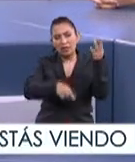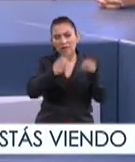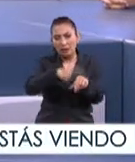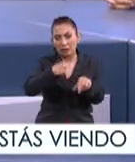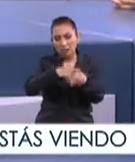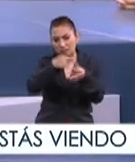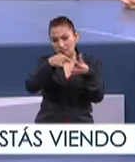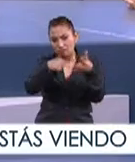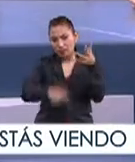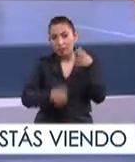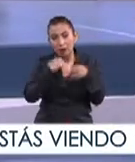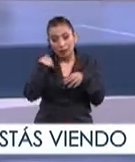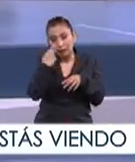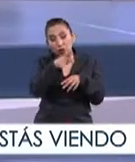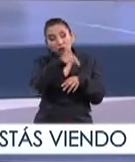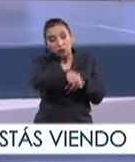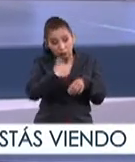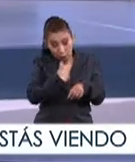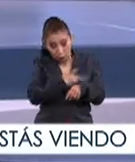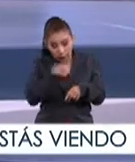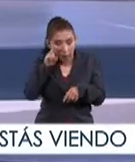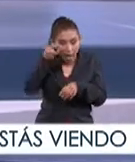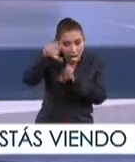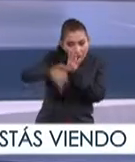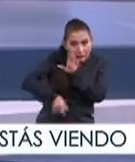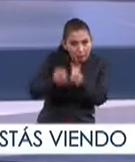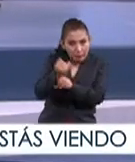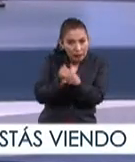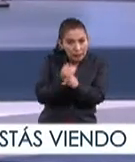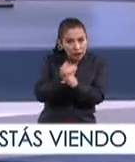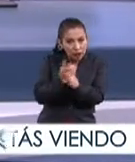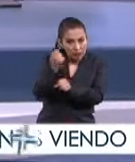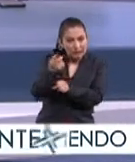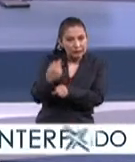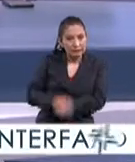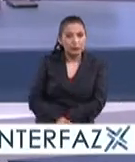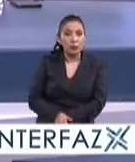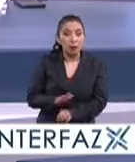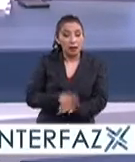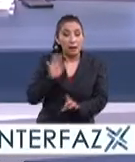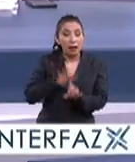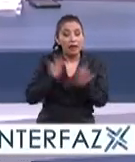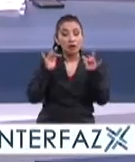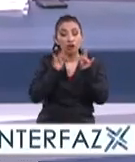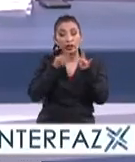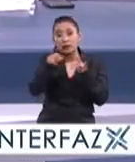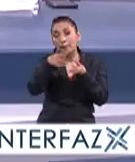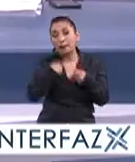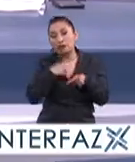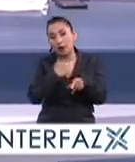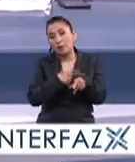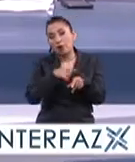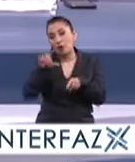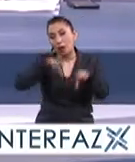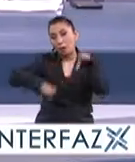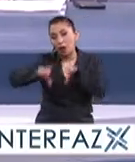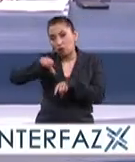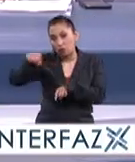pero necesitamos estudiantes que estén interesados a la investigación, porque más en contacto con pacientes van a estar en un